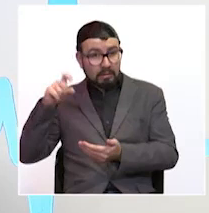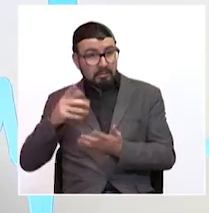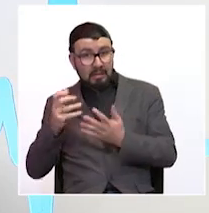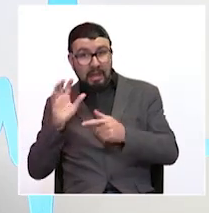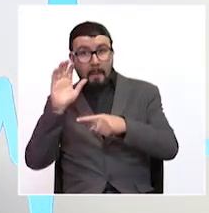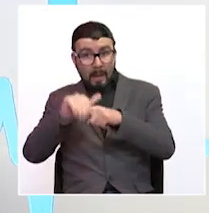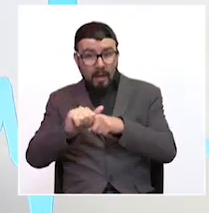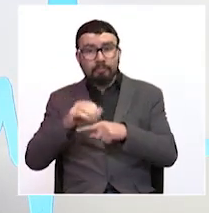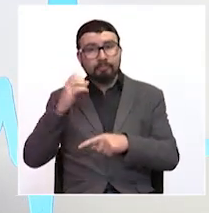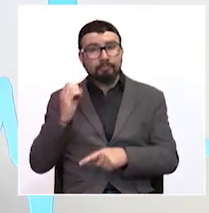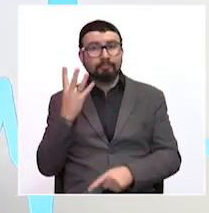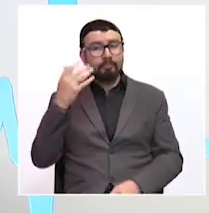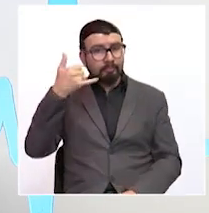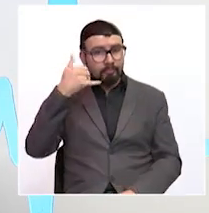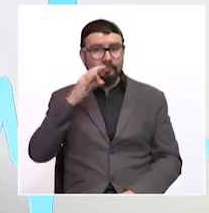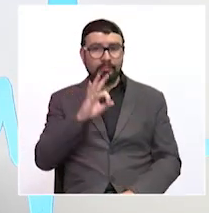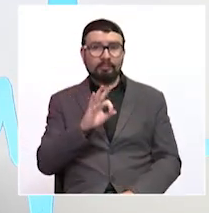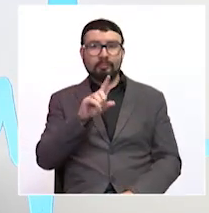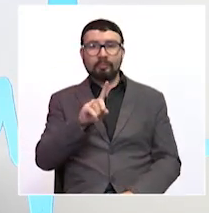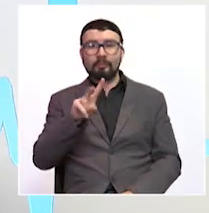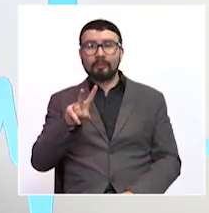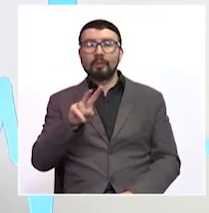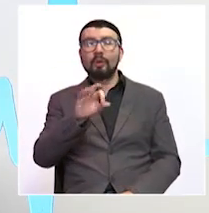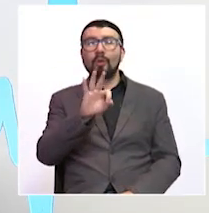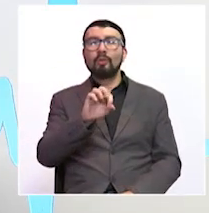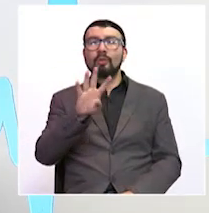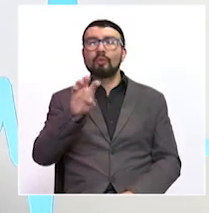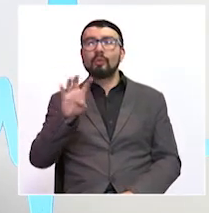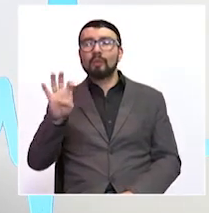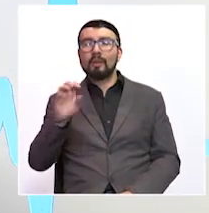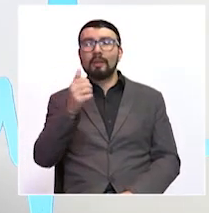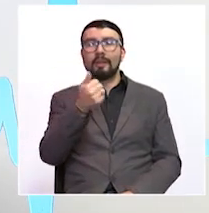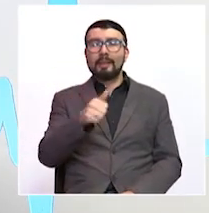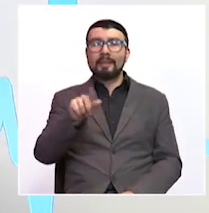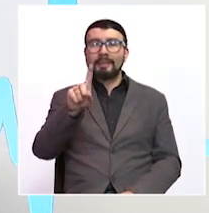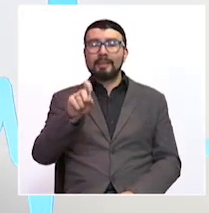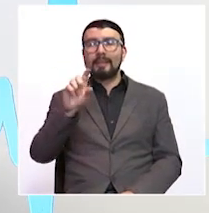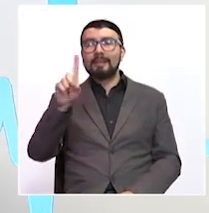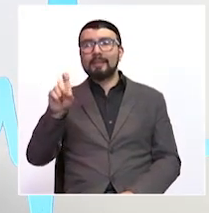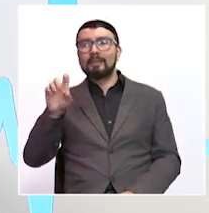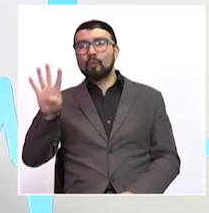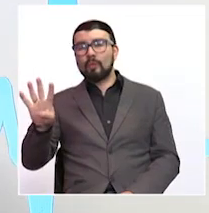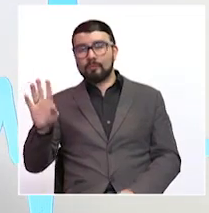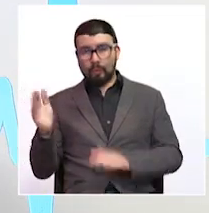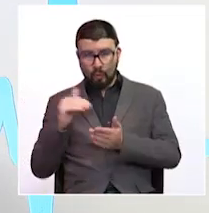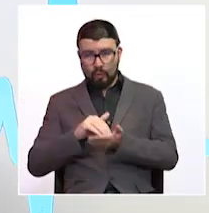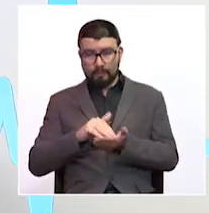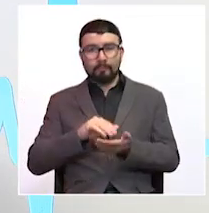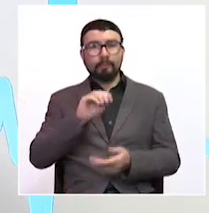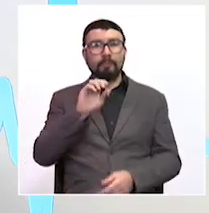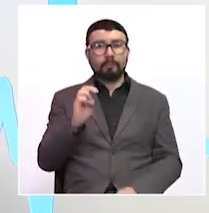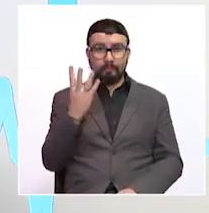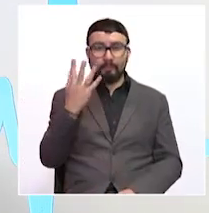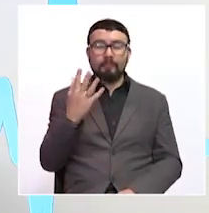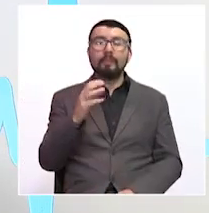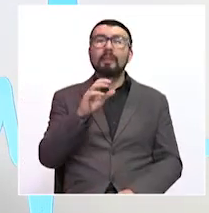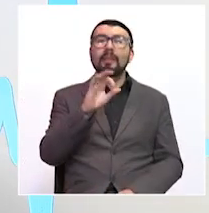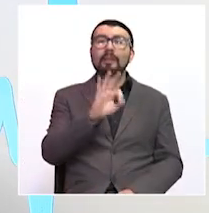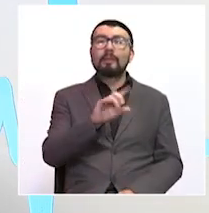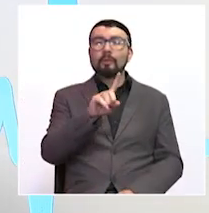312 899 16 64 312